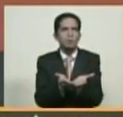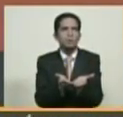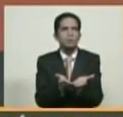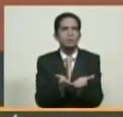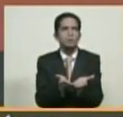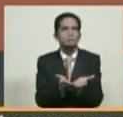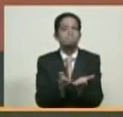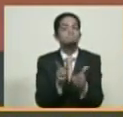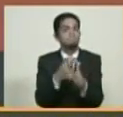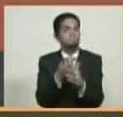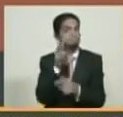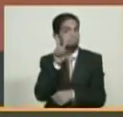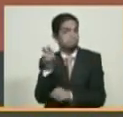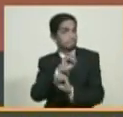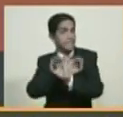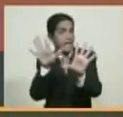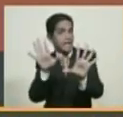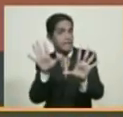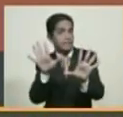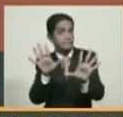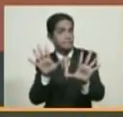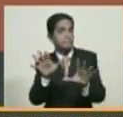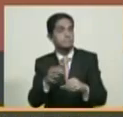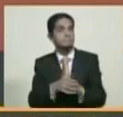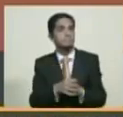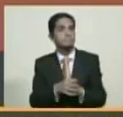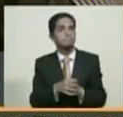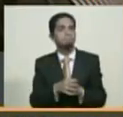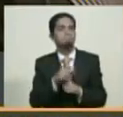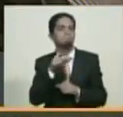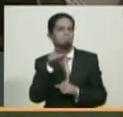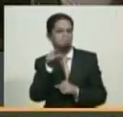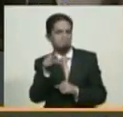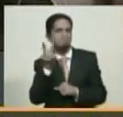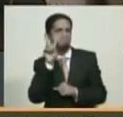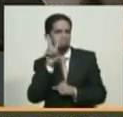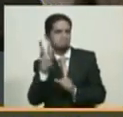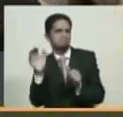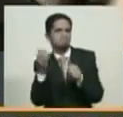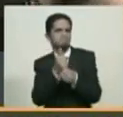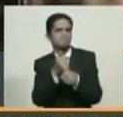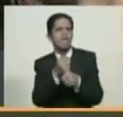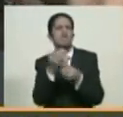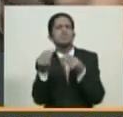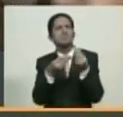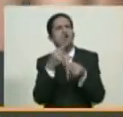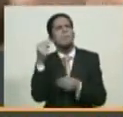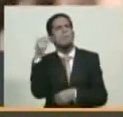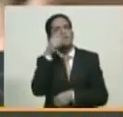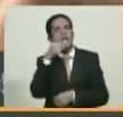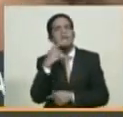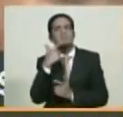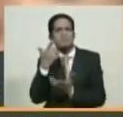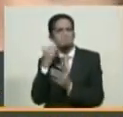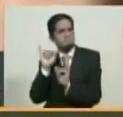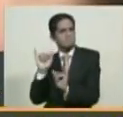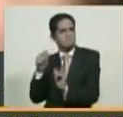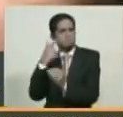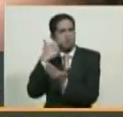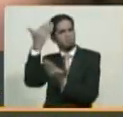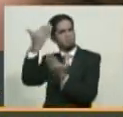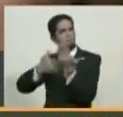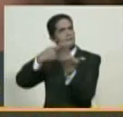Entonces allí lo vemos muy claro. Bueno, lo filtraron, esa directiva. ¿Cómo lo van a negar si está con su firma, puño y letra?